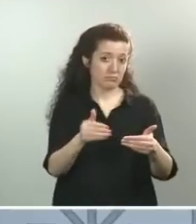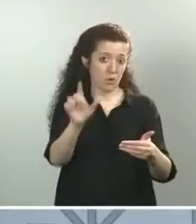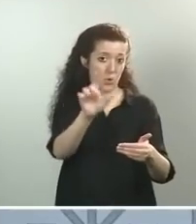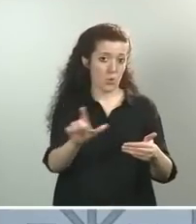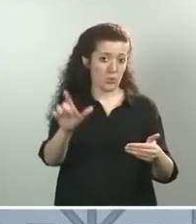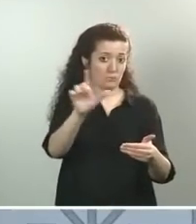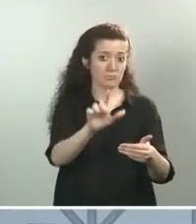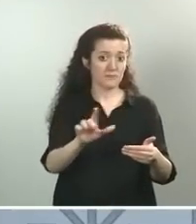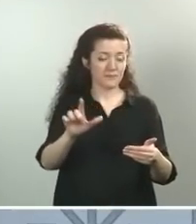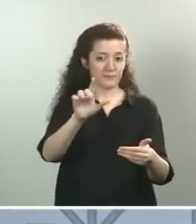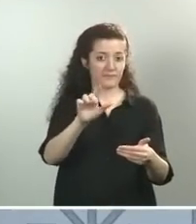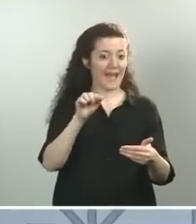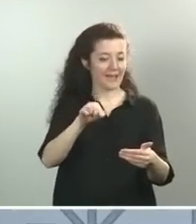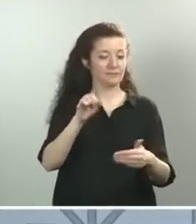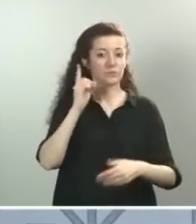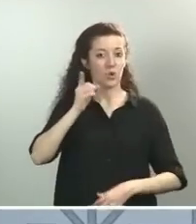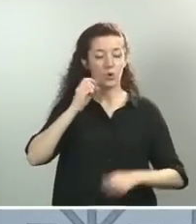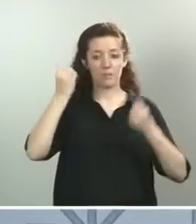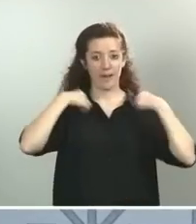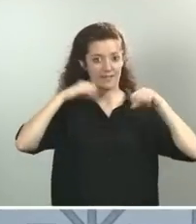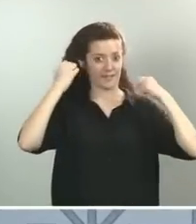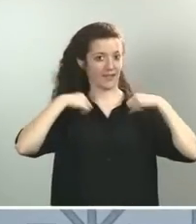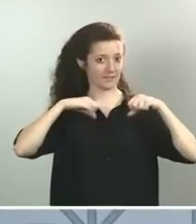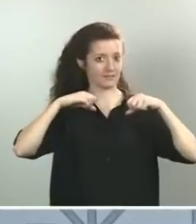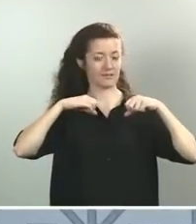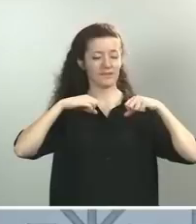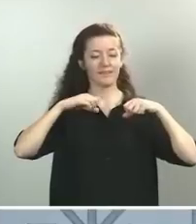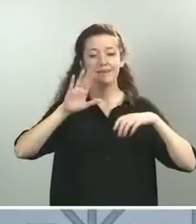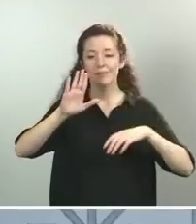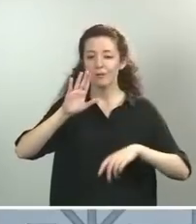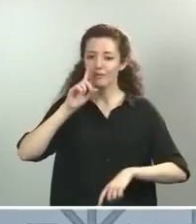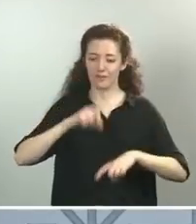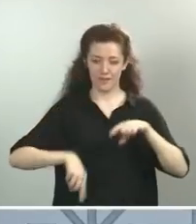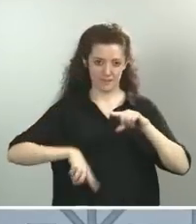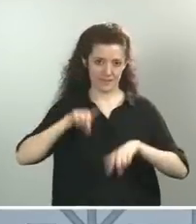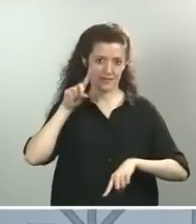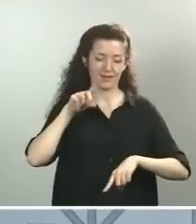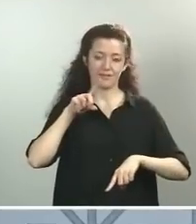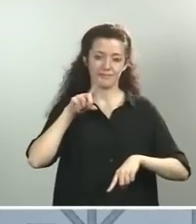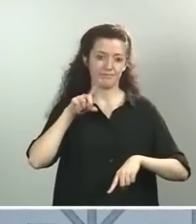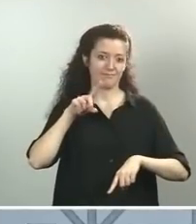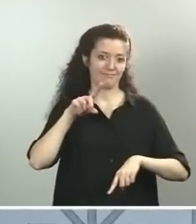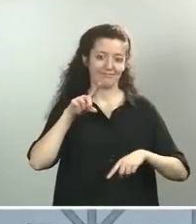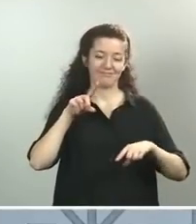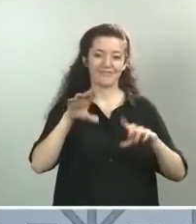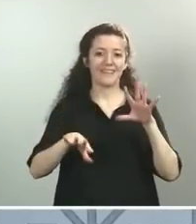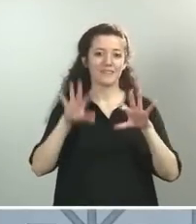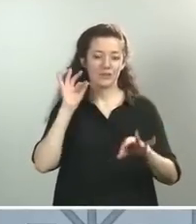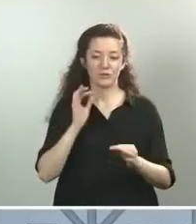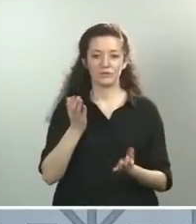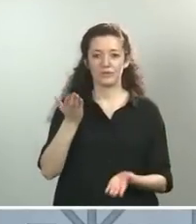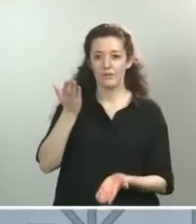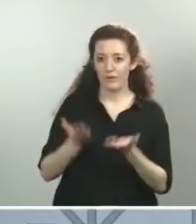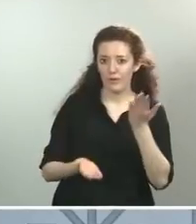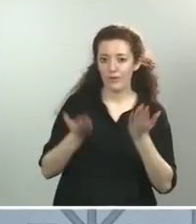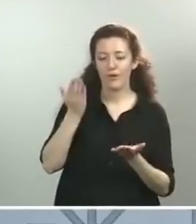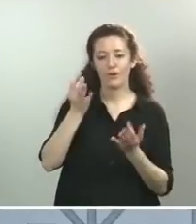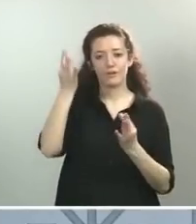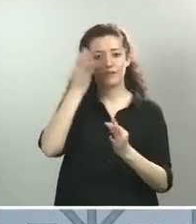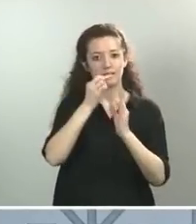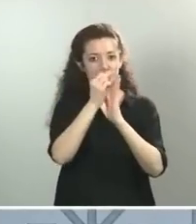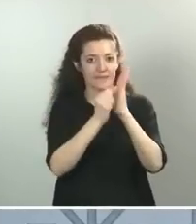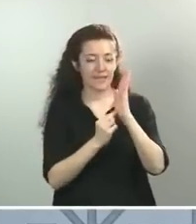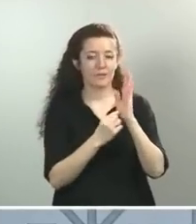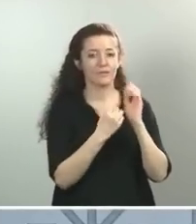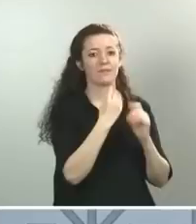as prácticas, pero iso depende, insisto, de la decisión, evaluación e criterio de cada universidad, de